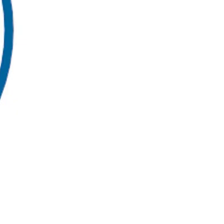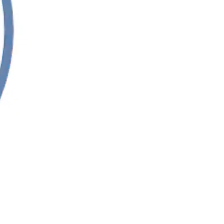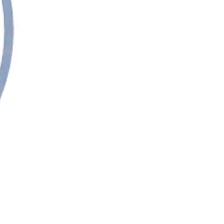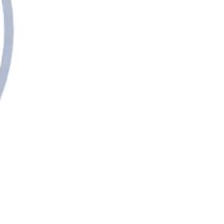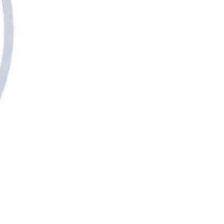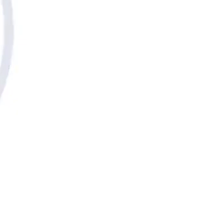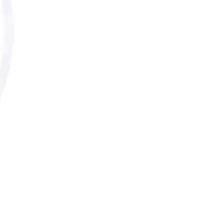¡Gracias! ¡Gracias!